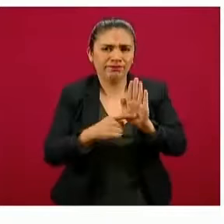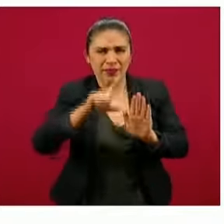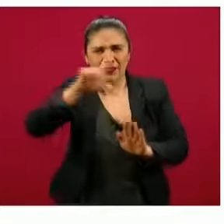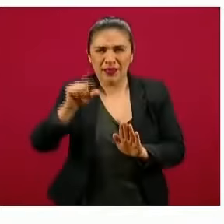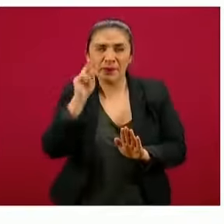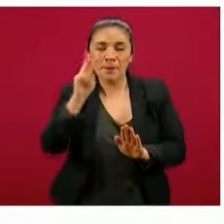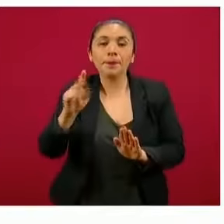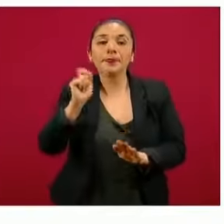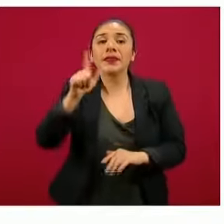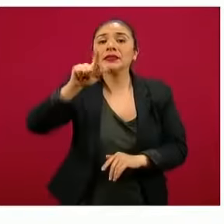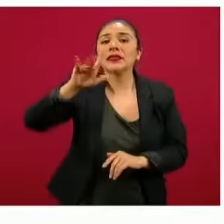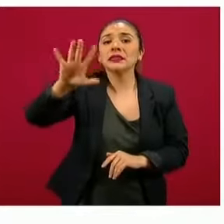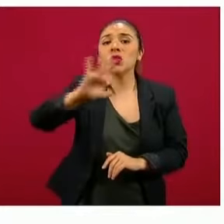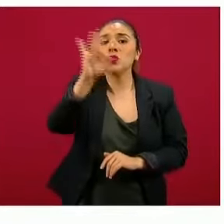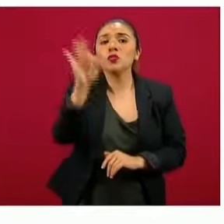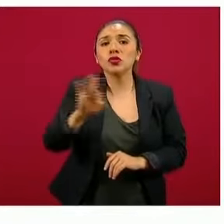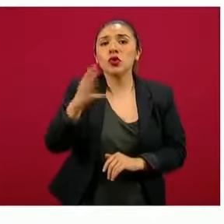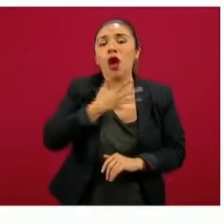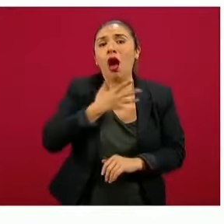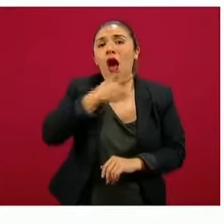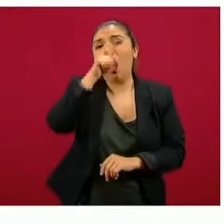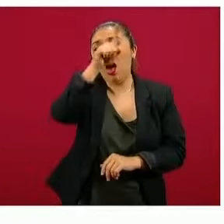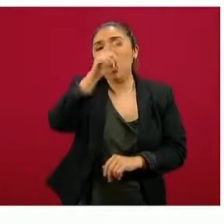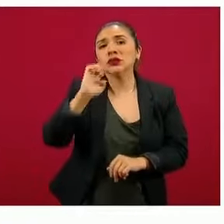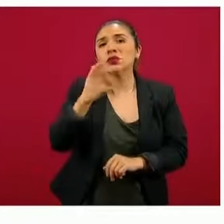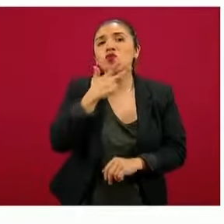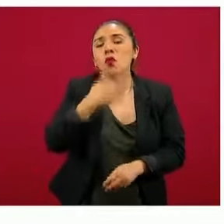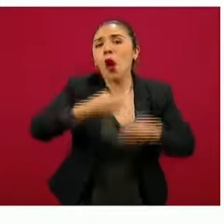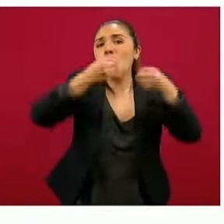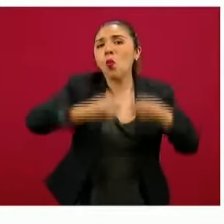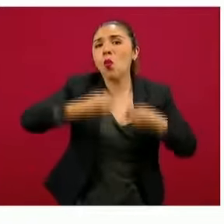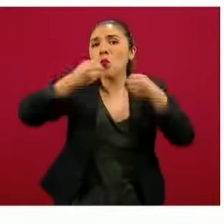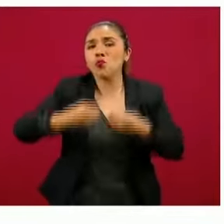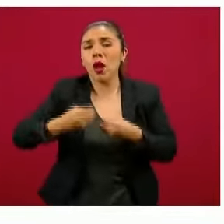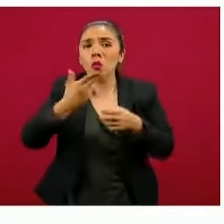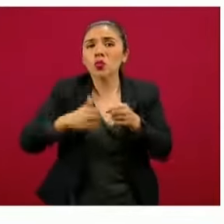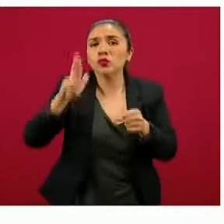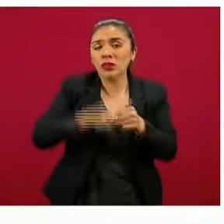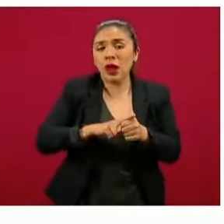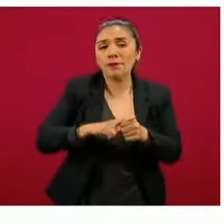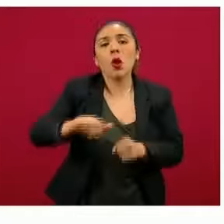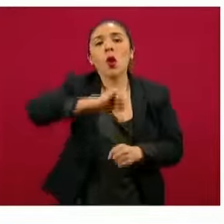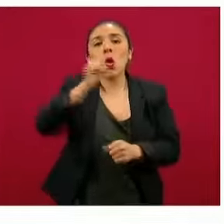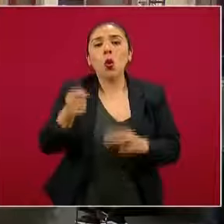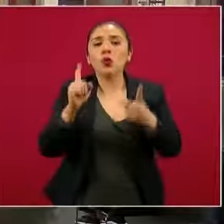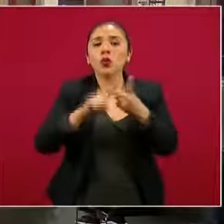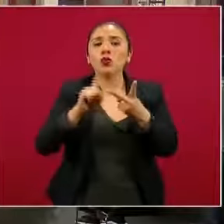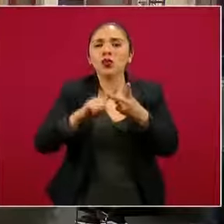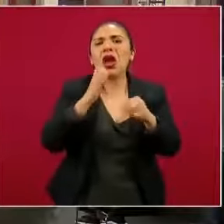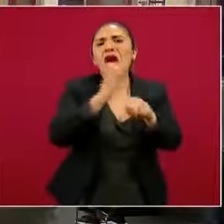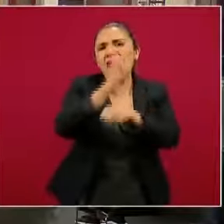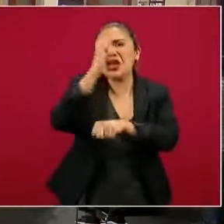continuación, 75% la ocupación para Chihuahua el día de hoy, seguido de estados